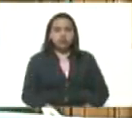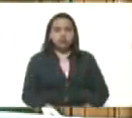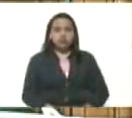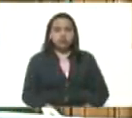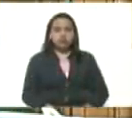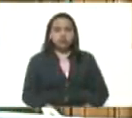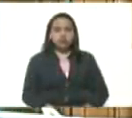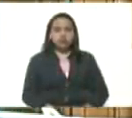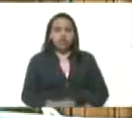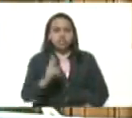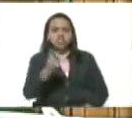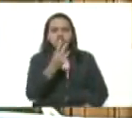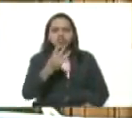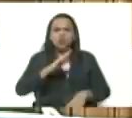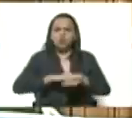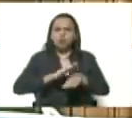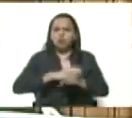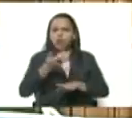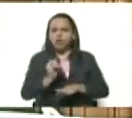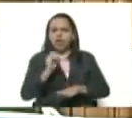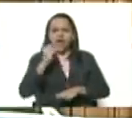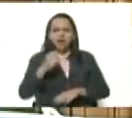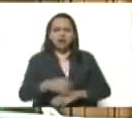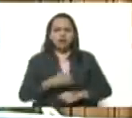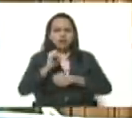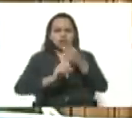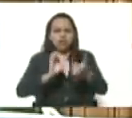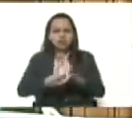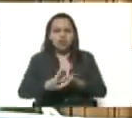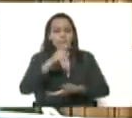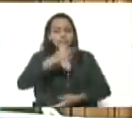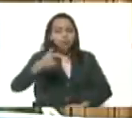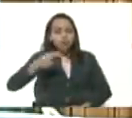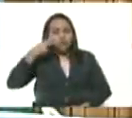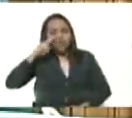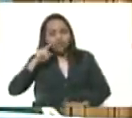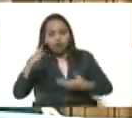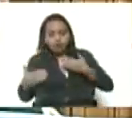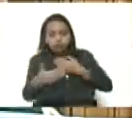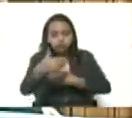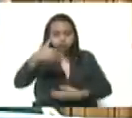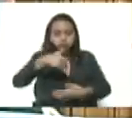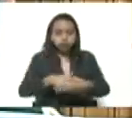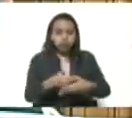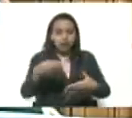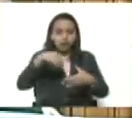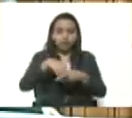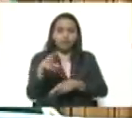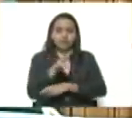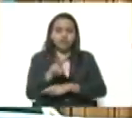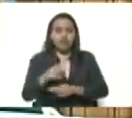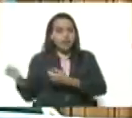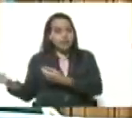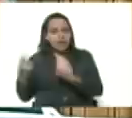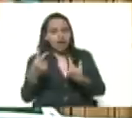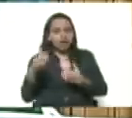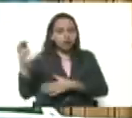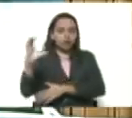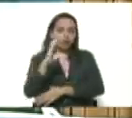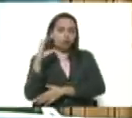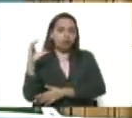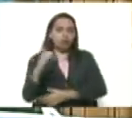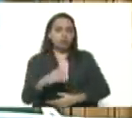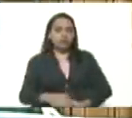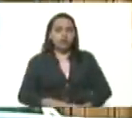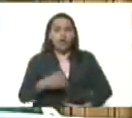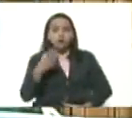Segunda situación de Caracas y de otros lugares del país, la llegada de trocheros ilegales, enviados de Colombia,